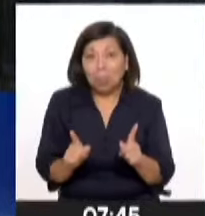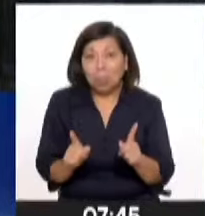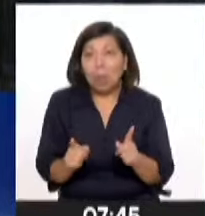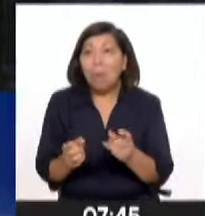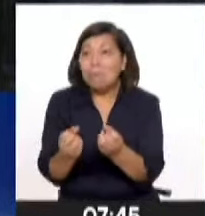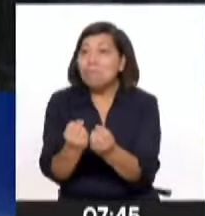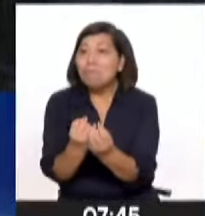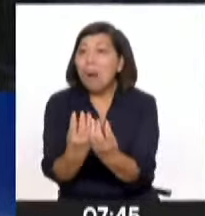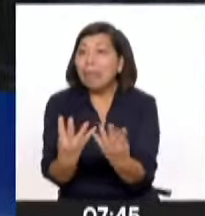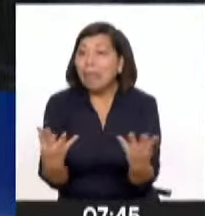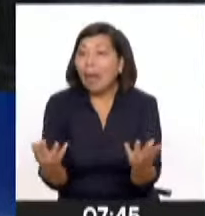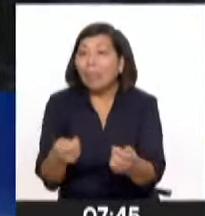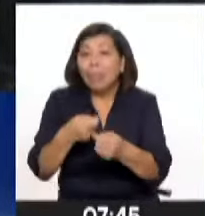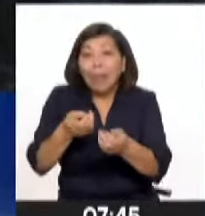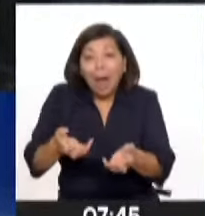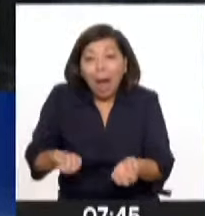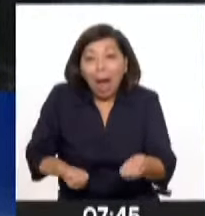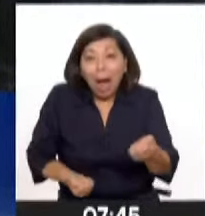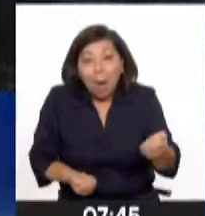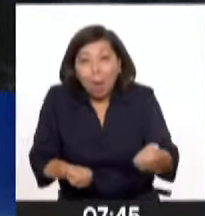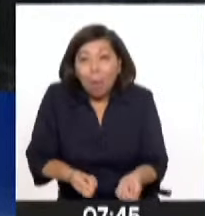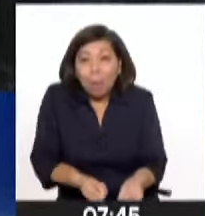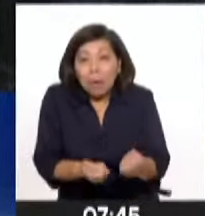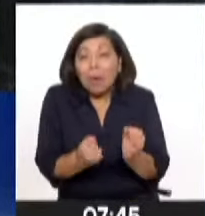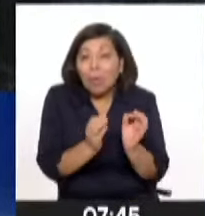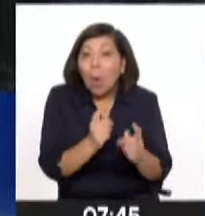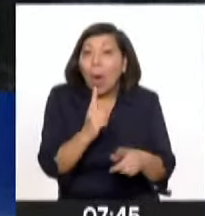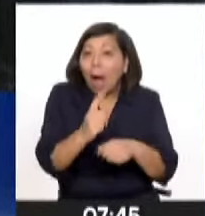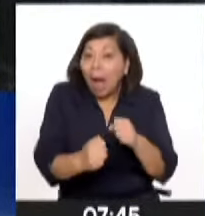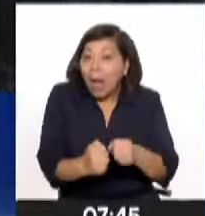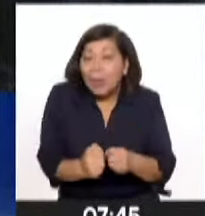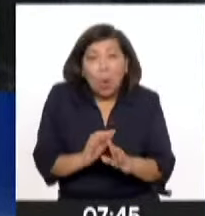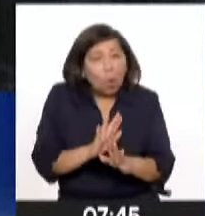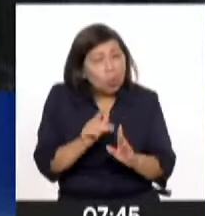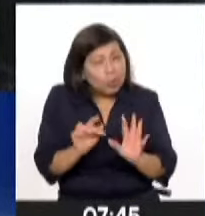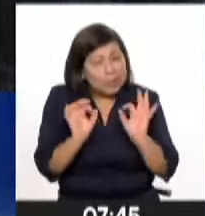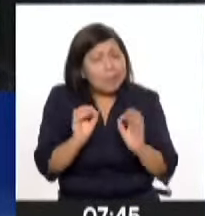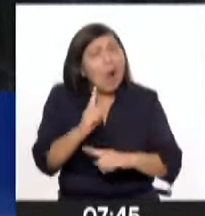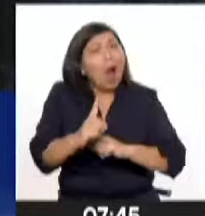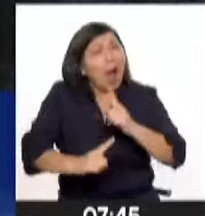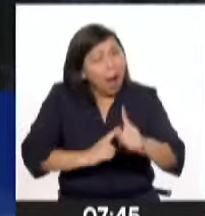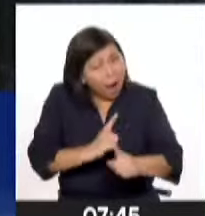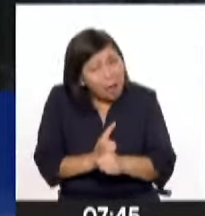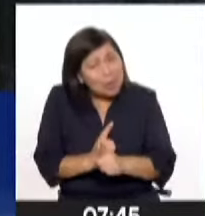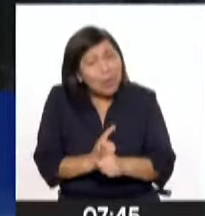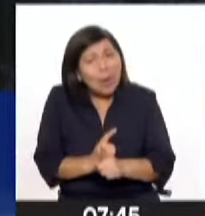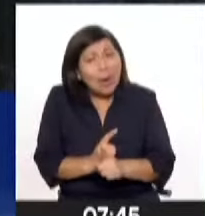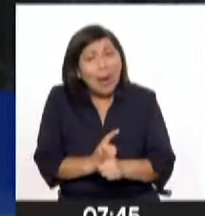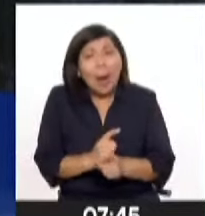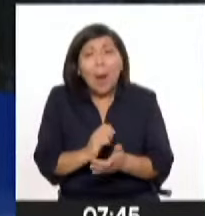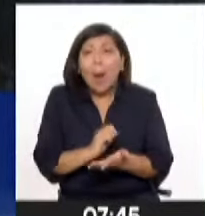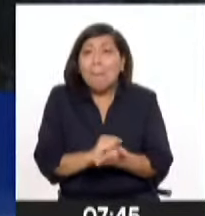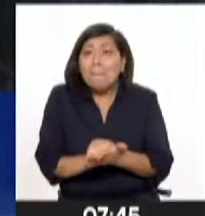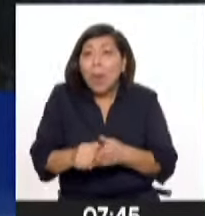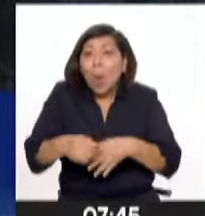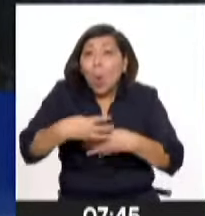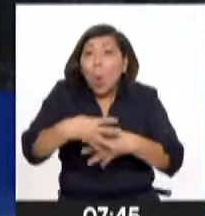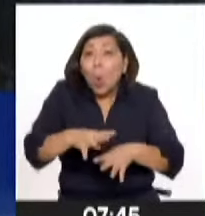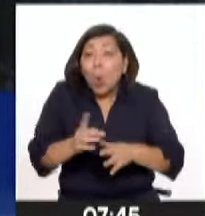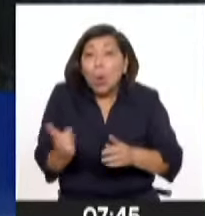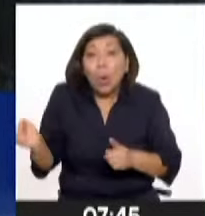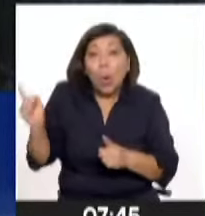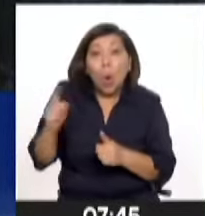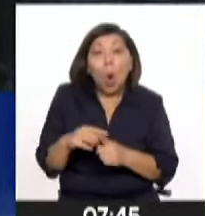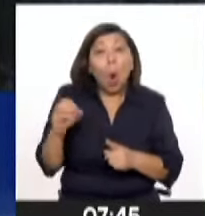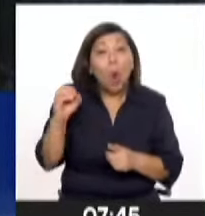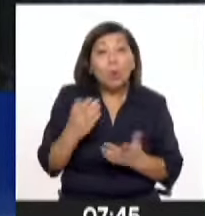pool de maquinarias. Entonces ese trabajo se realizaba de forma anual. Todos los años A partir del mes de julio hacia